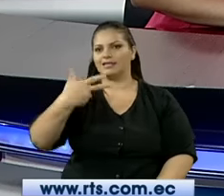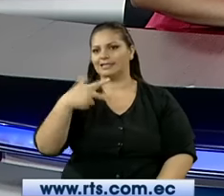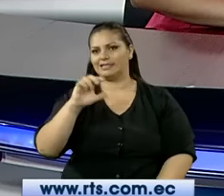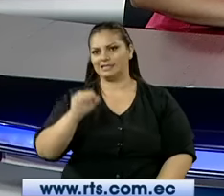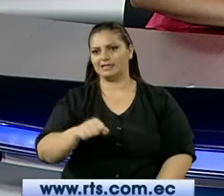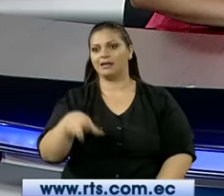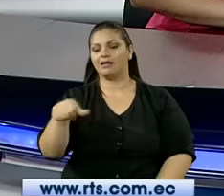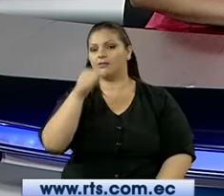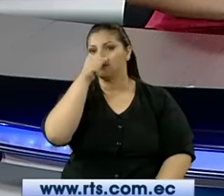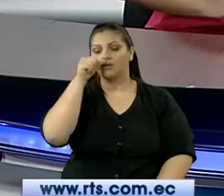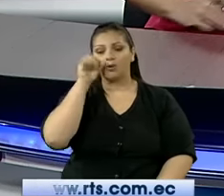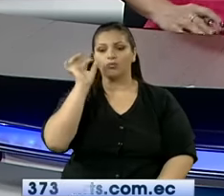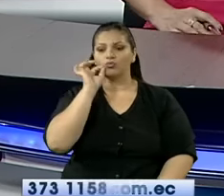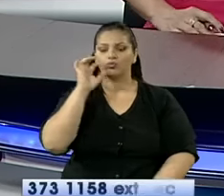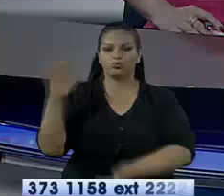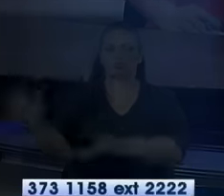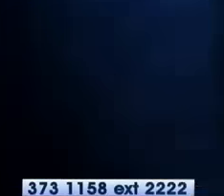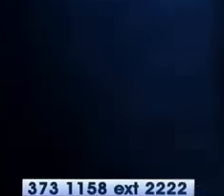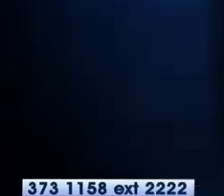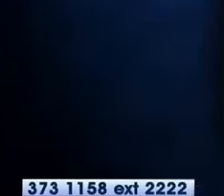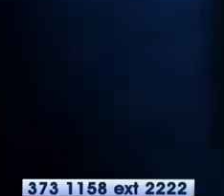cocaína.